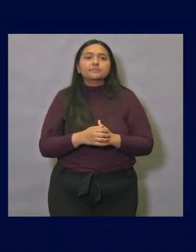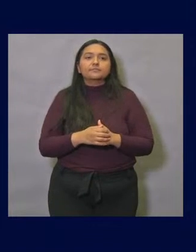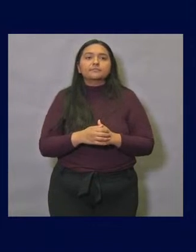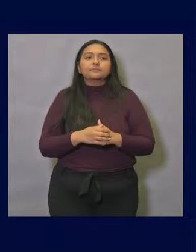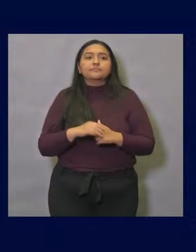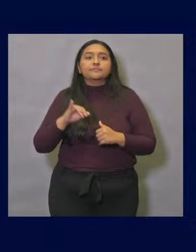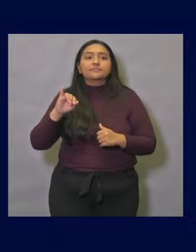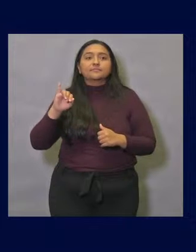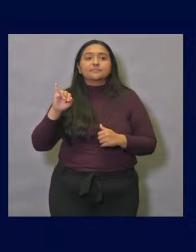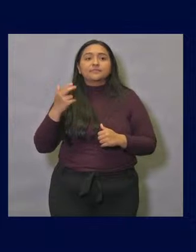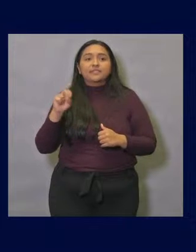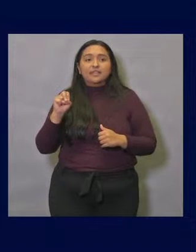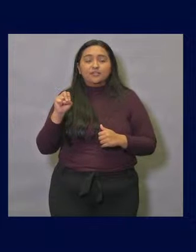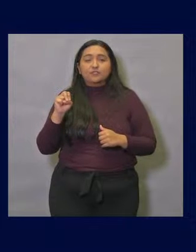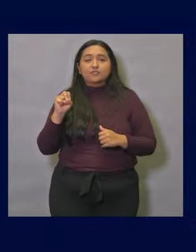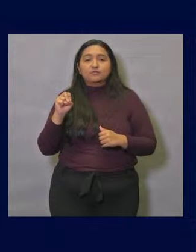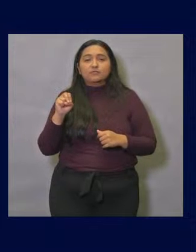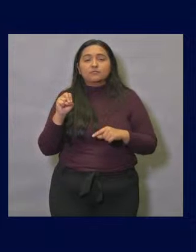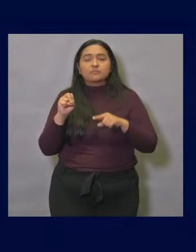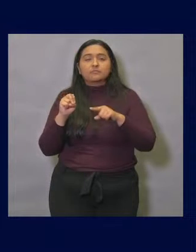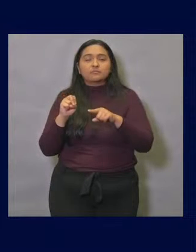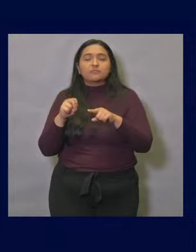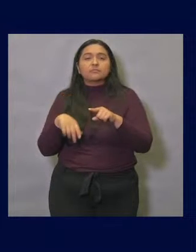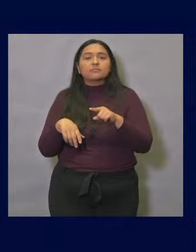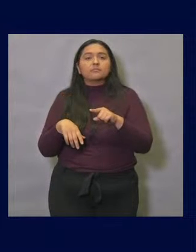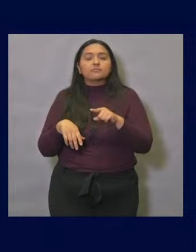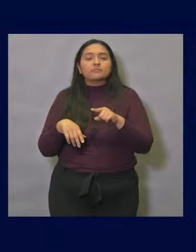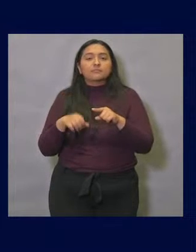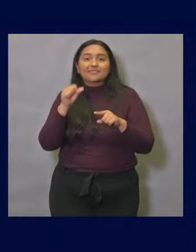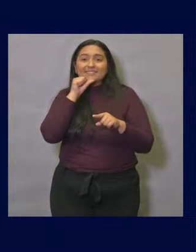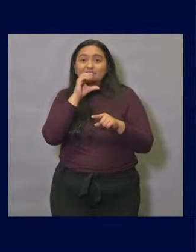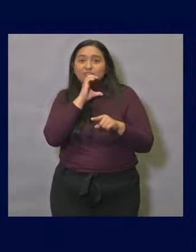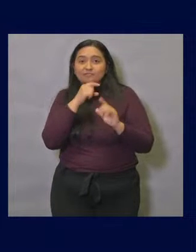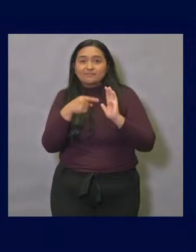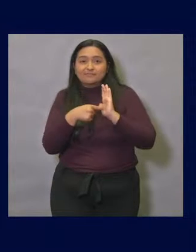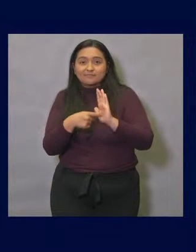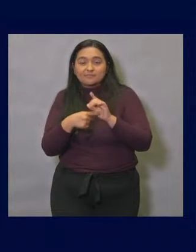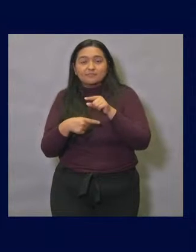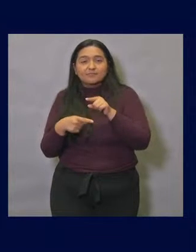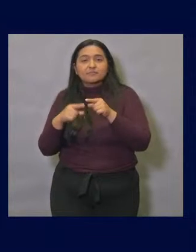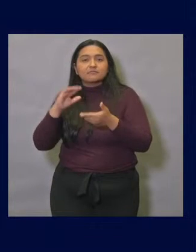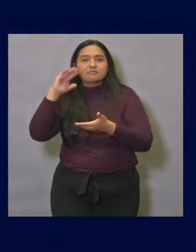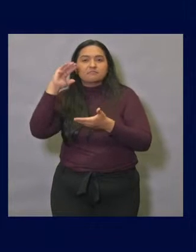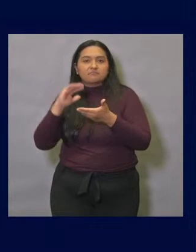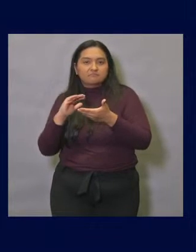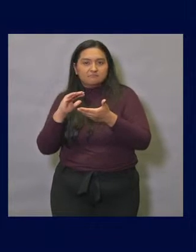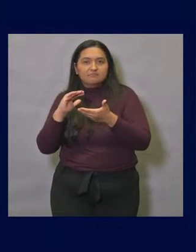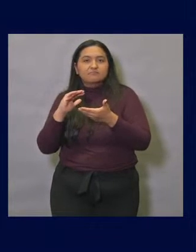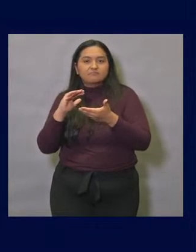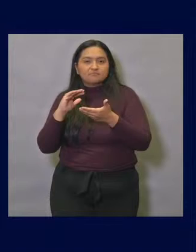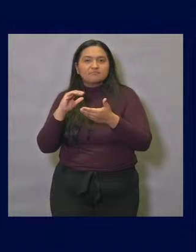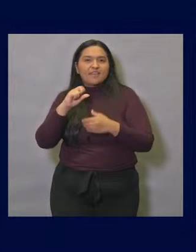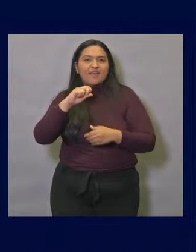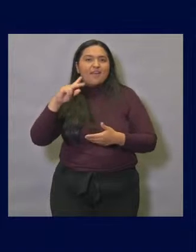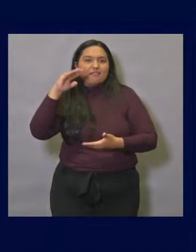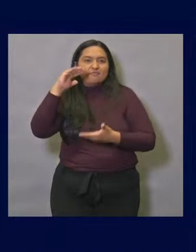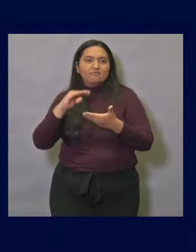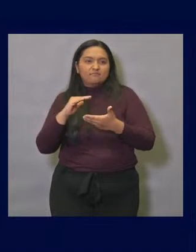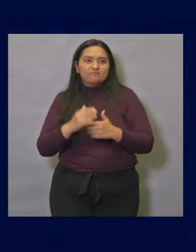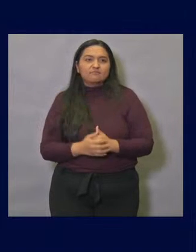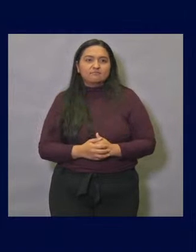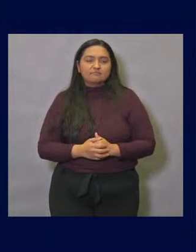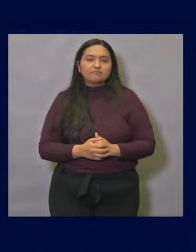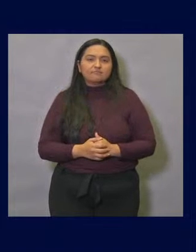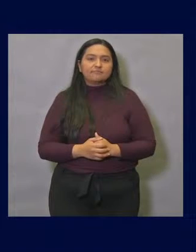hospitalizaciones por COVID-19 que representan las personas mayores se ha reducido casi a la mitad. Next